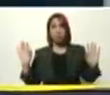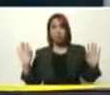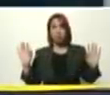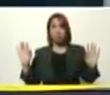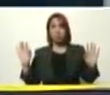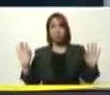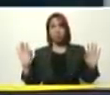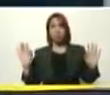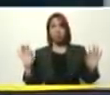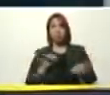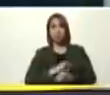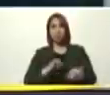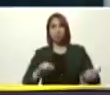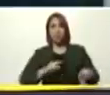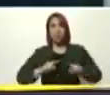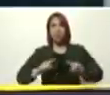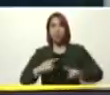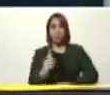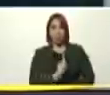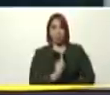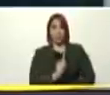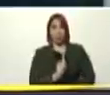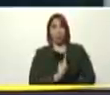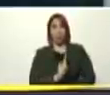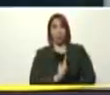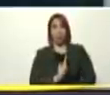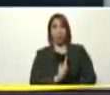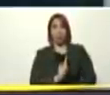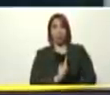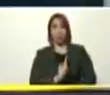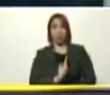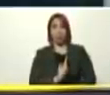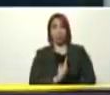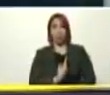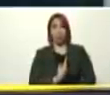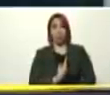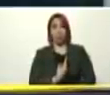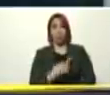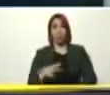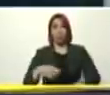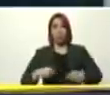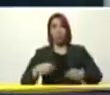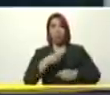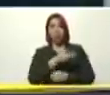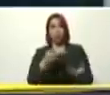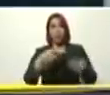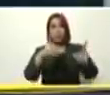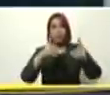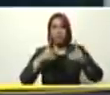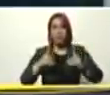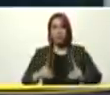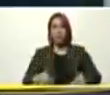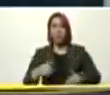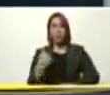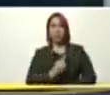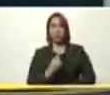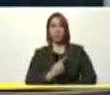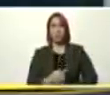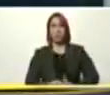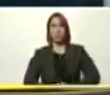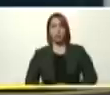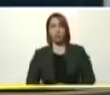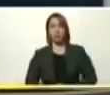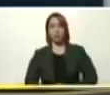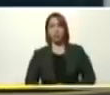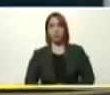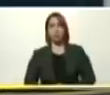Al final la acción es individual, individualista. Toman ustedes decisiones individualistas en